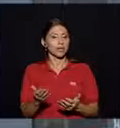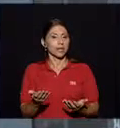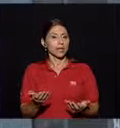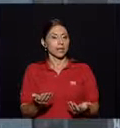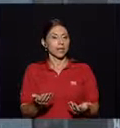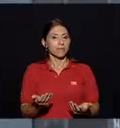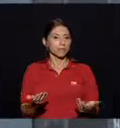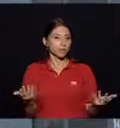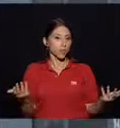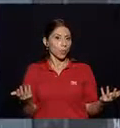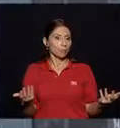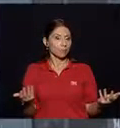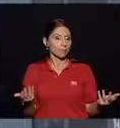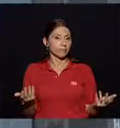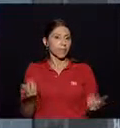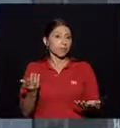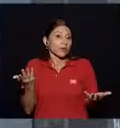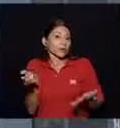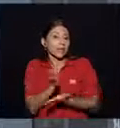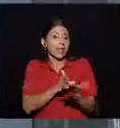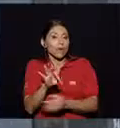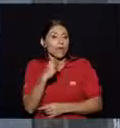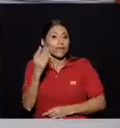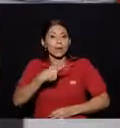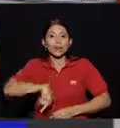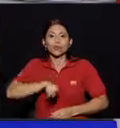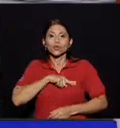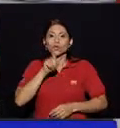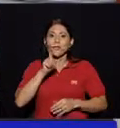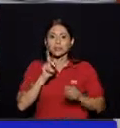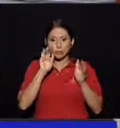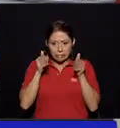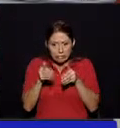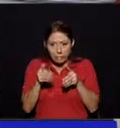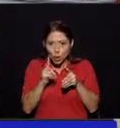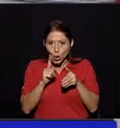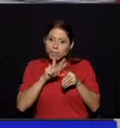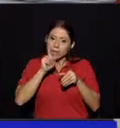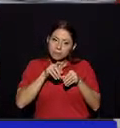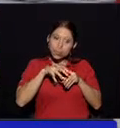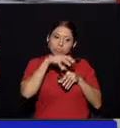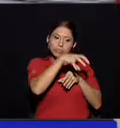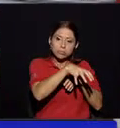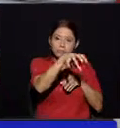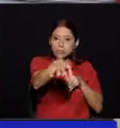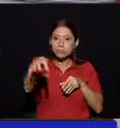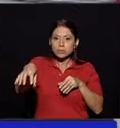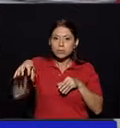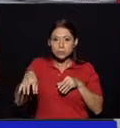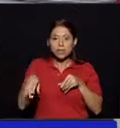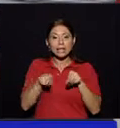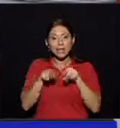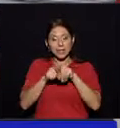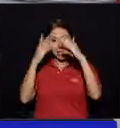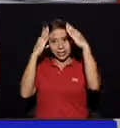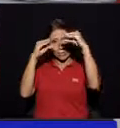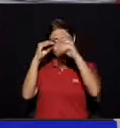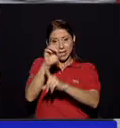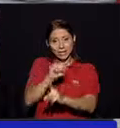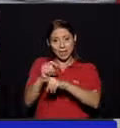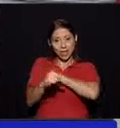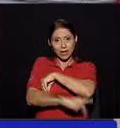sobre, bueno, tenemos que de alguna forma descentralizar al país. El informe del Estado de la Nación a lo largo de los años también